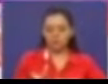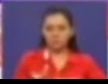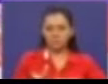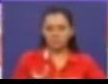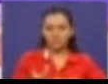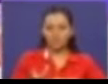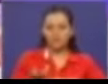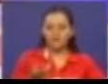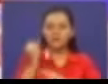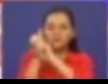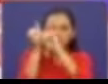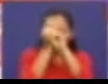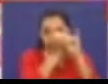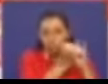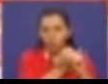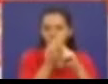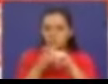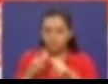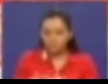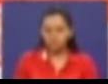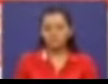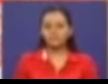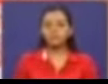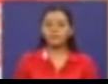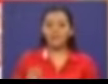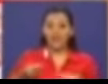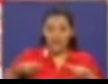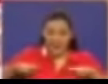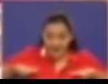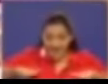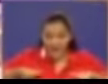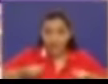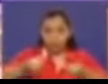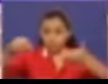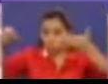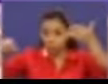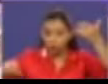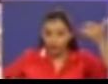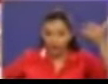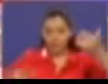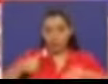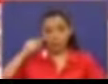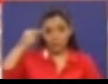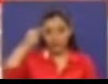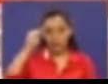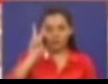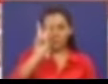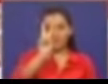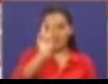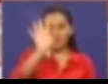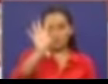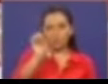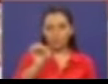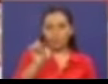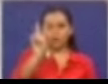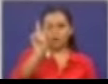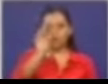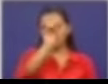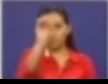el gasto total de nuestro gobierno es 25.2%, el promedio de América